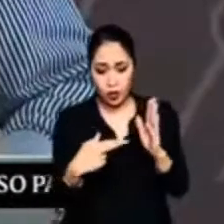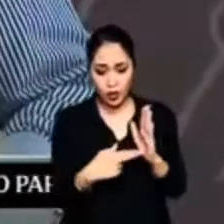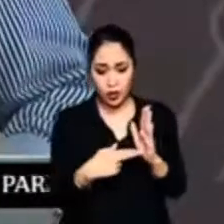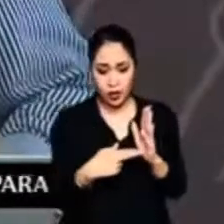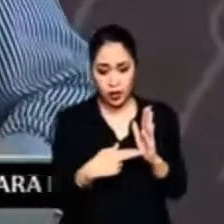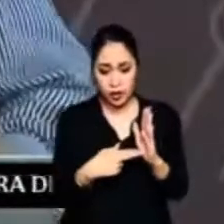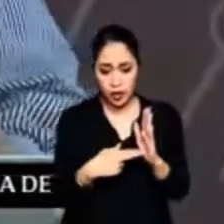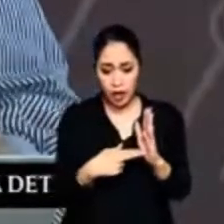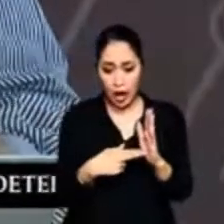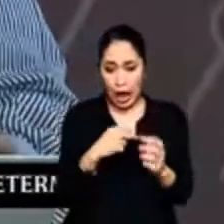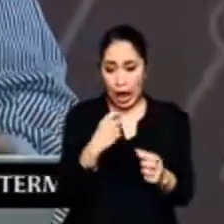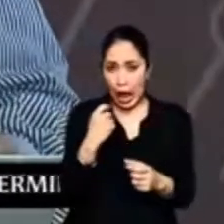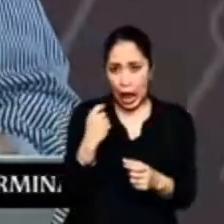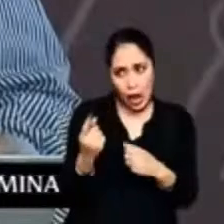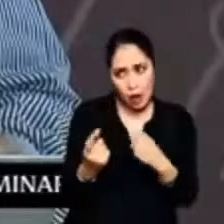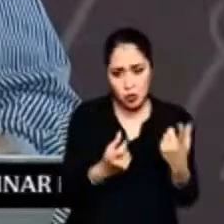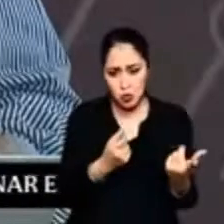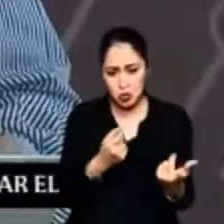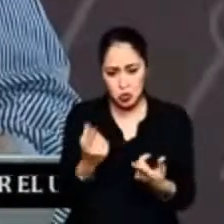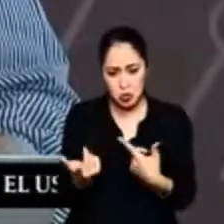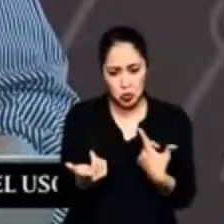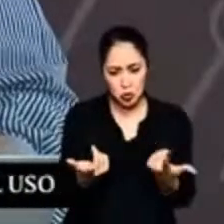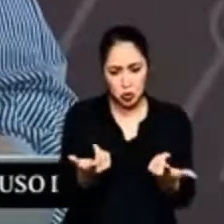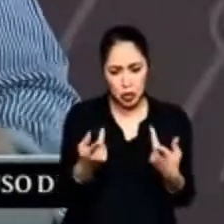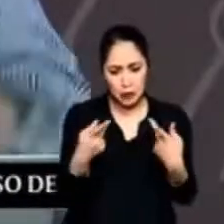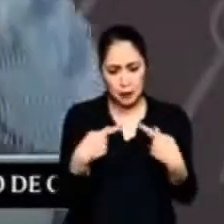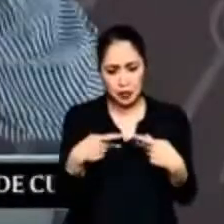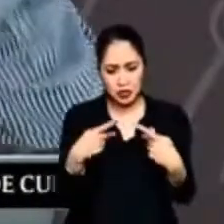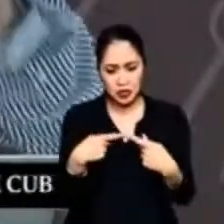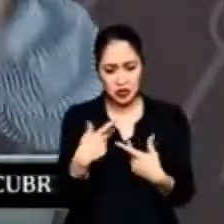porque hubo algunas... gente que se